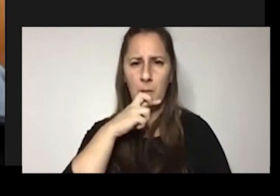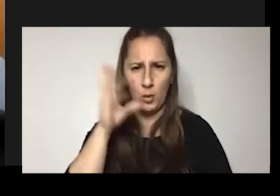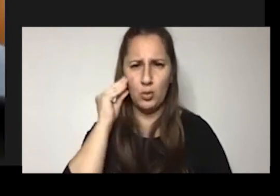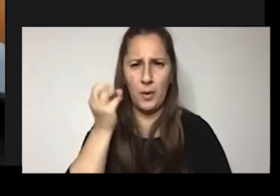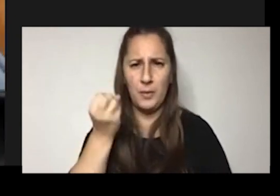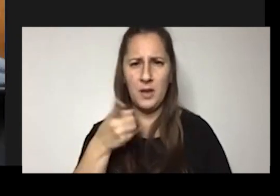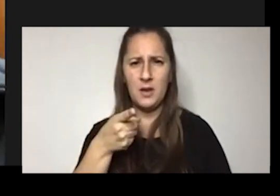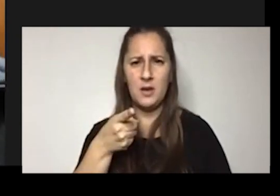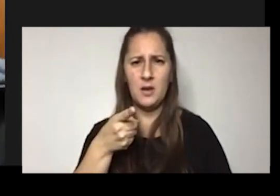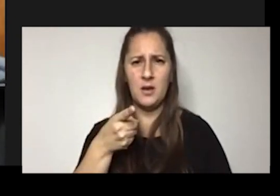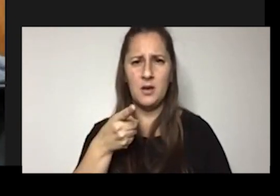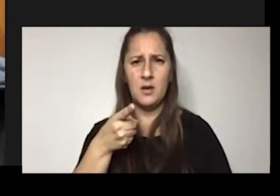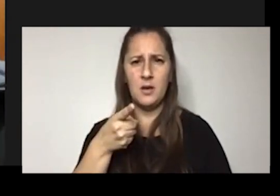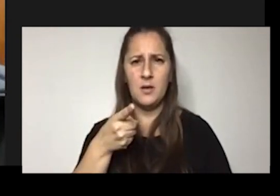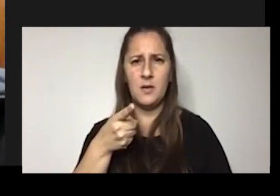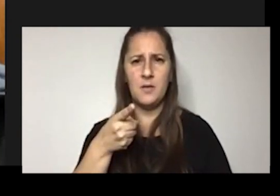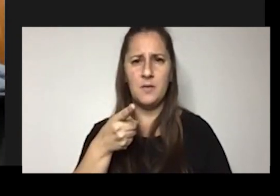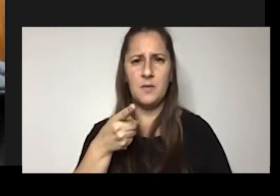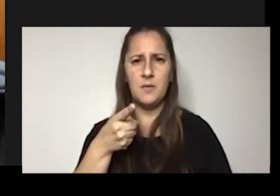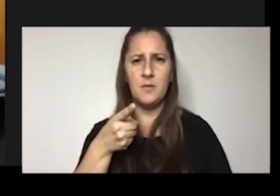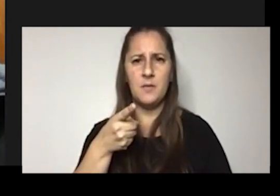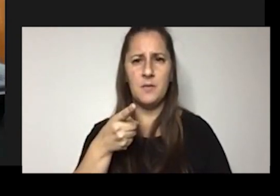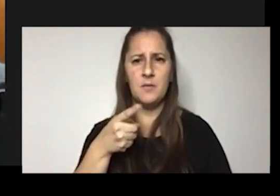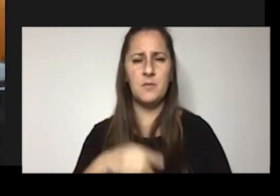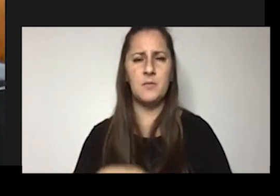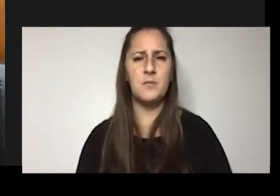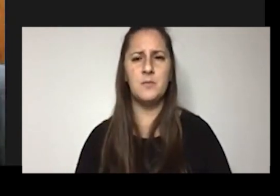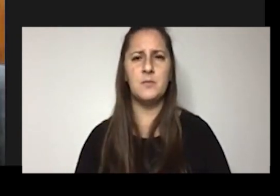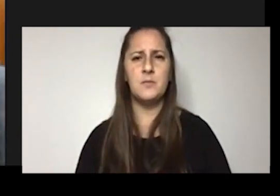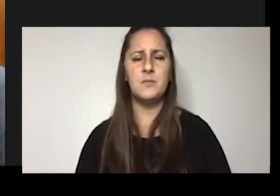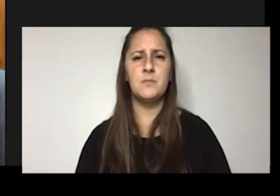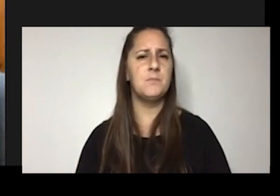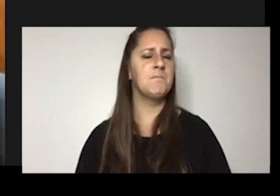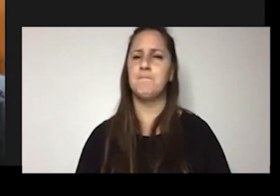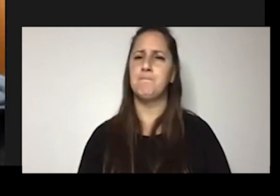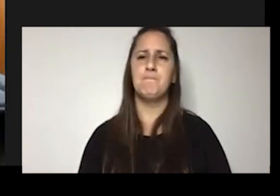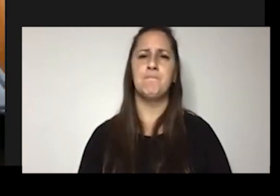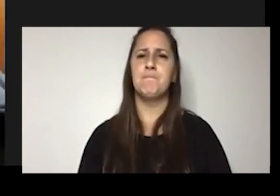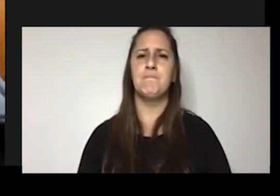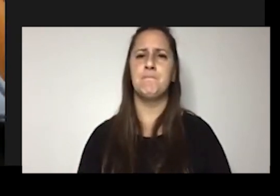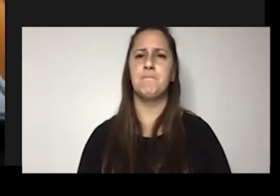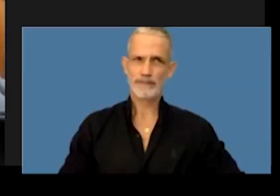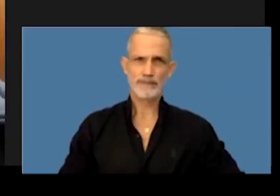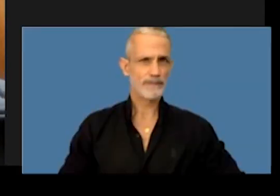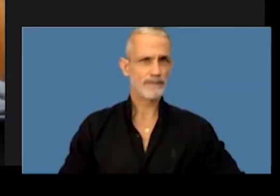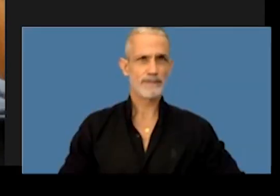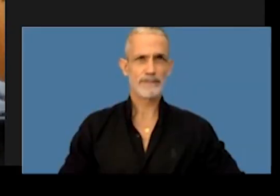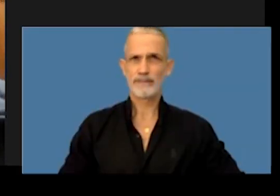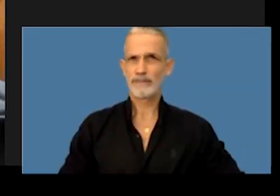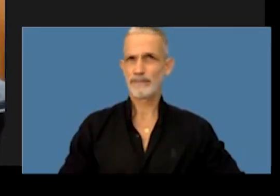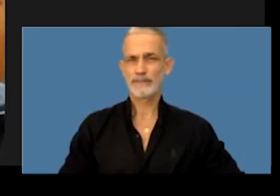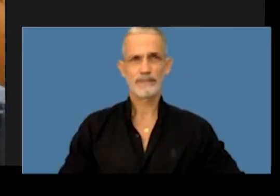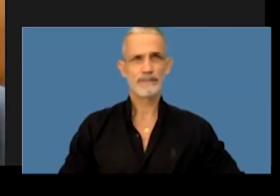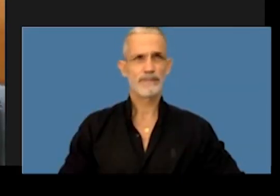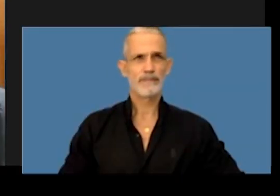espalda. Él tendría que hacerse todo un tratamiento. Yo cada vez que lo llevo a La Guardia me dicen que no,